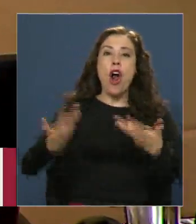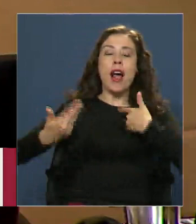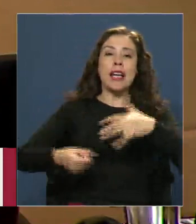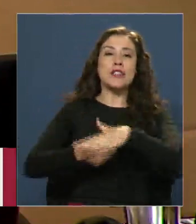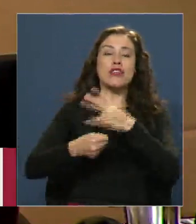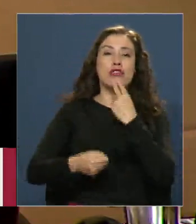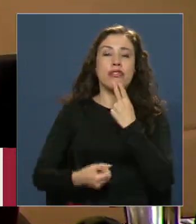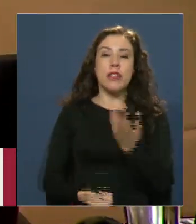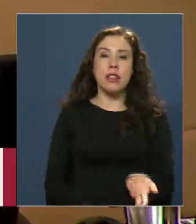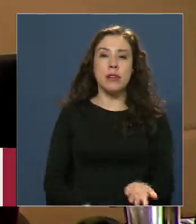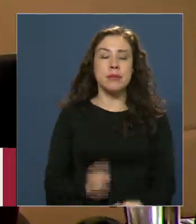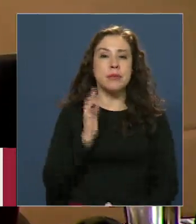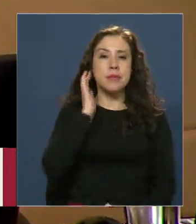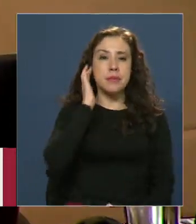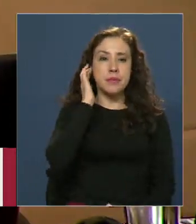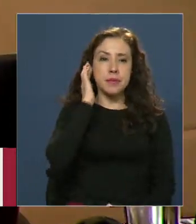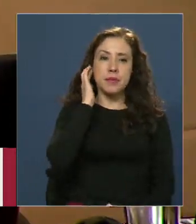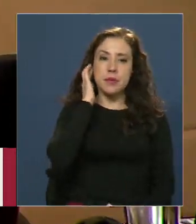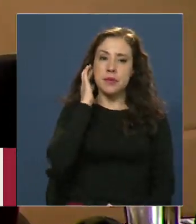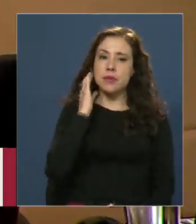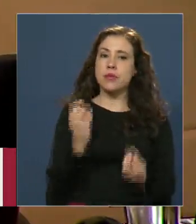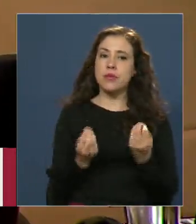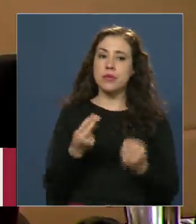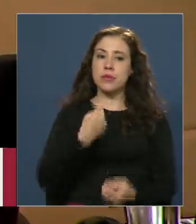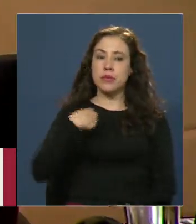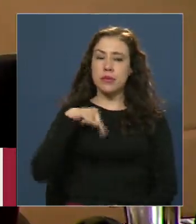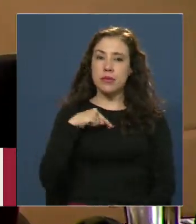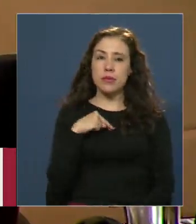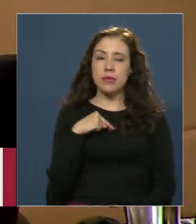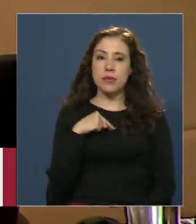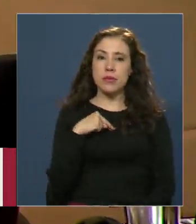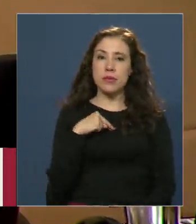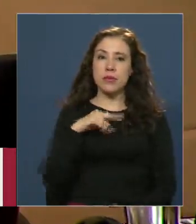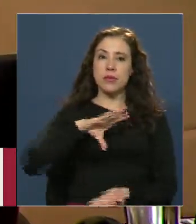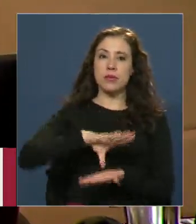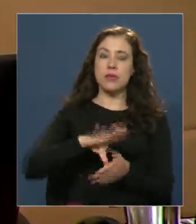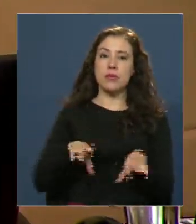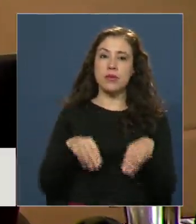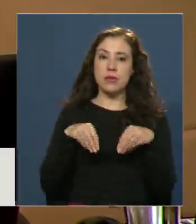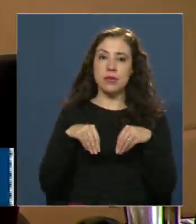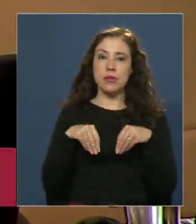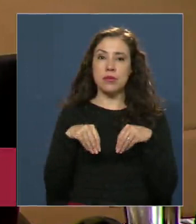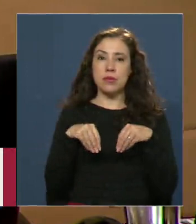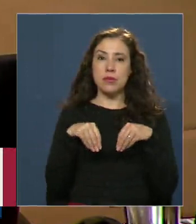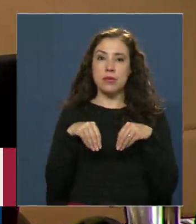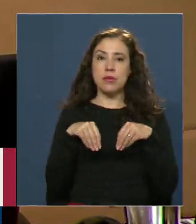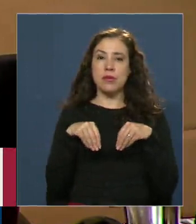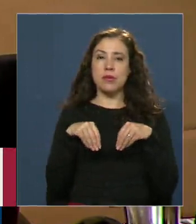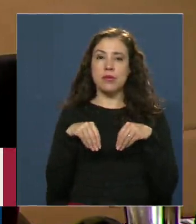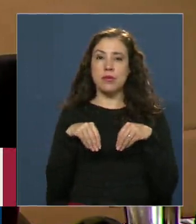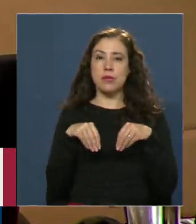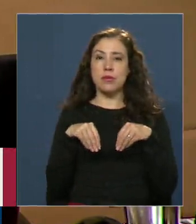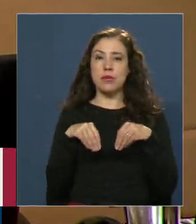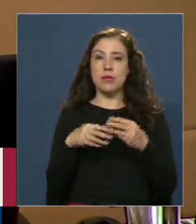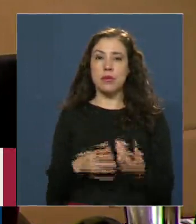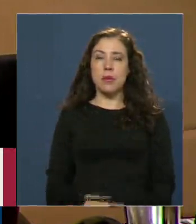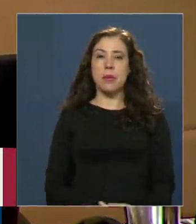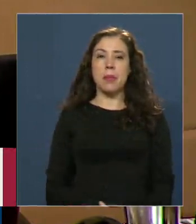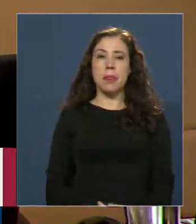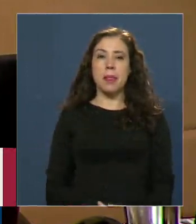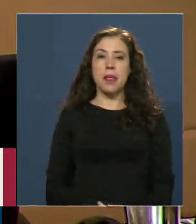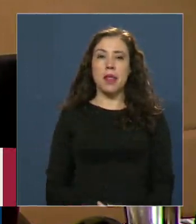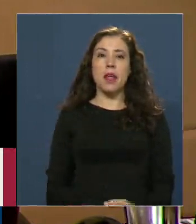momento determinado. ¿Cómo nosotros como país nos hacemos cargo? ¿Cómo nosotros como país